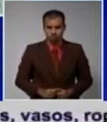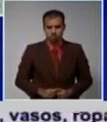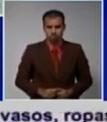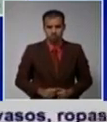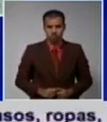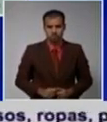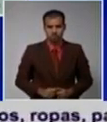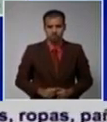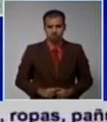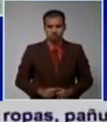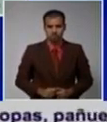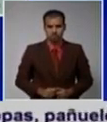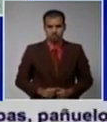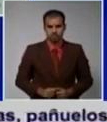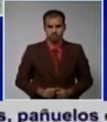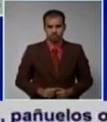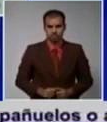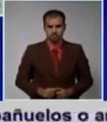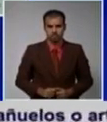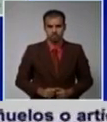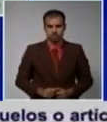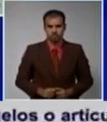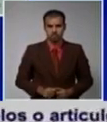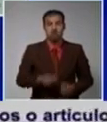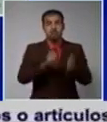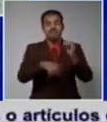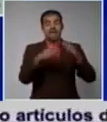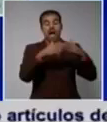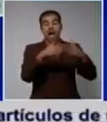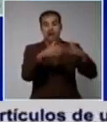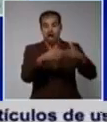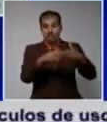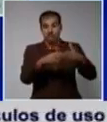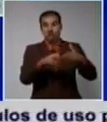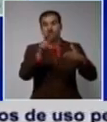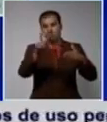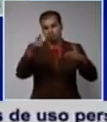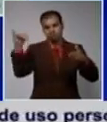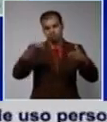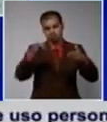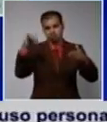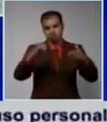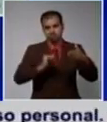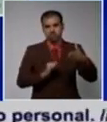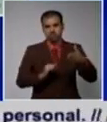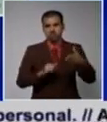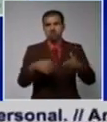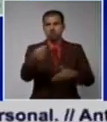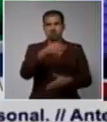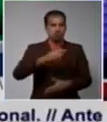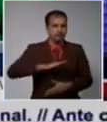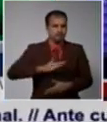de la provincia de Granma hay 2 casos importados del municipio